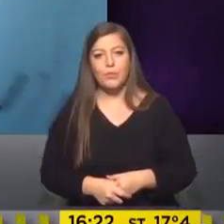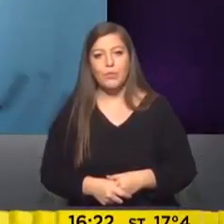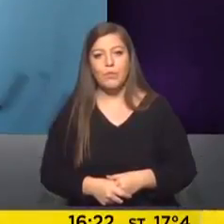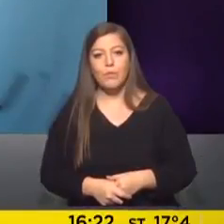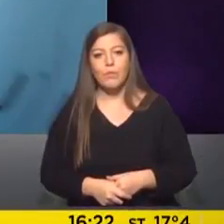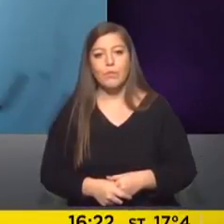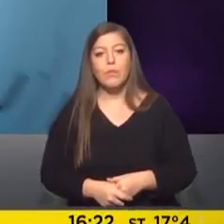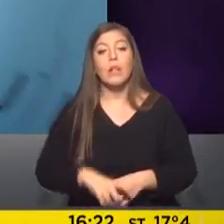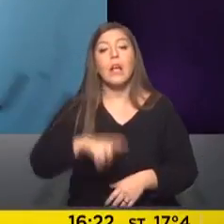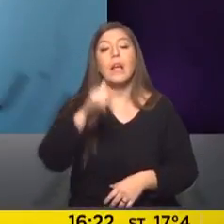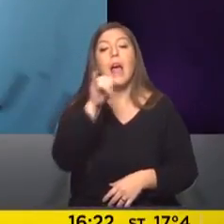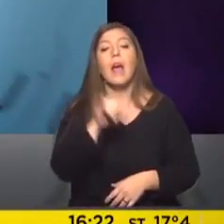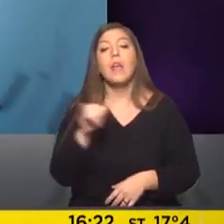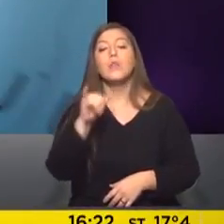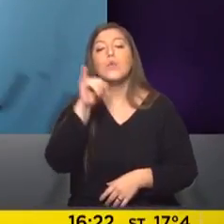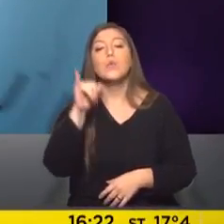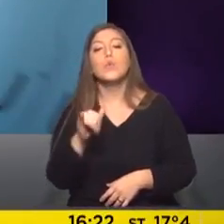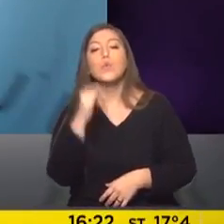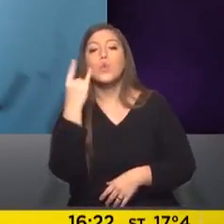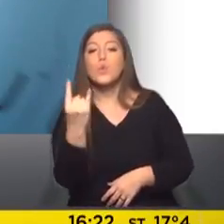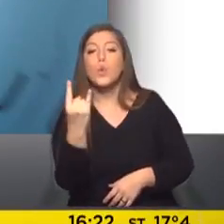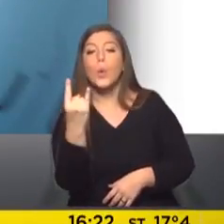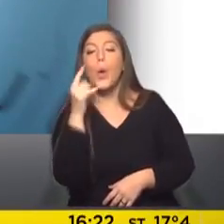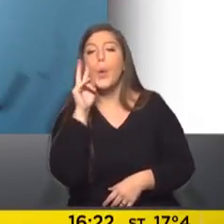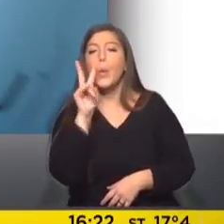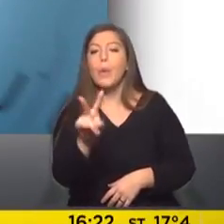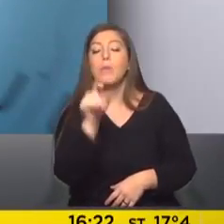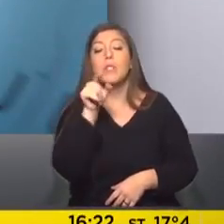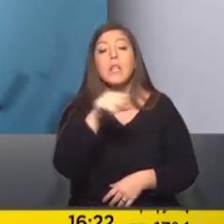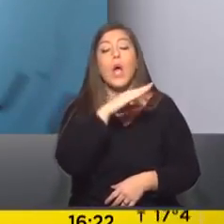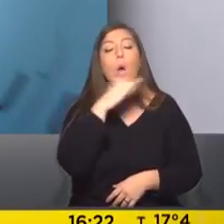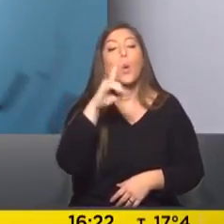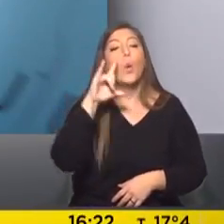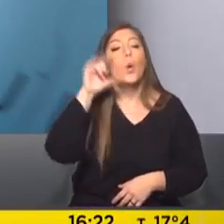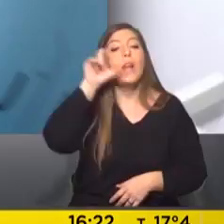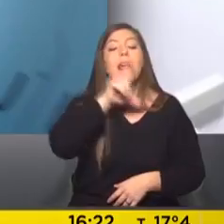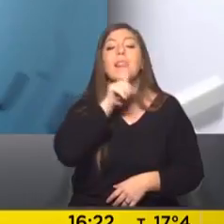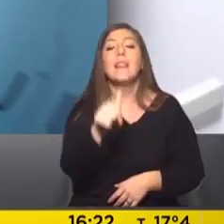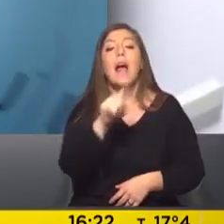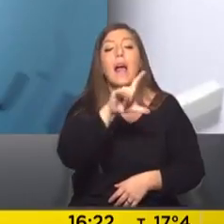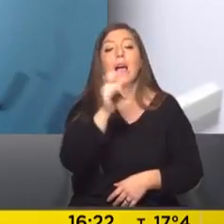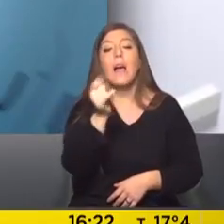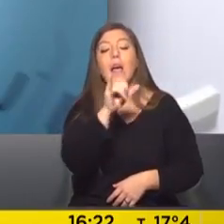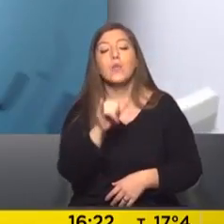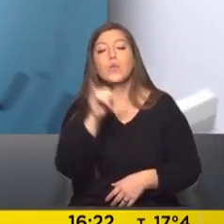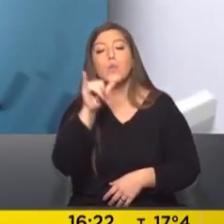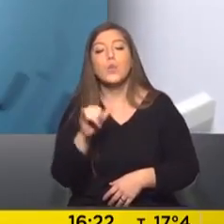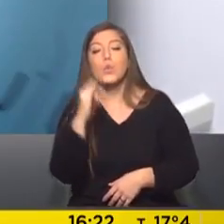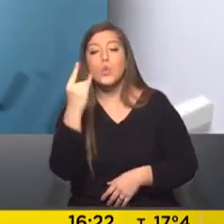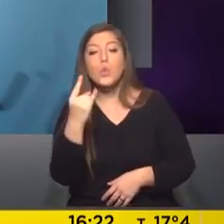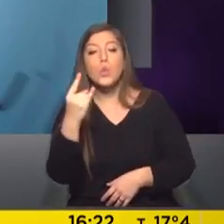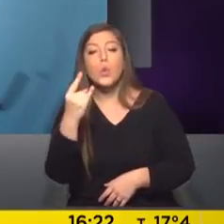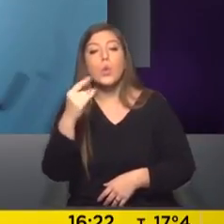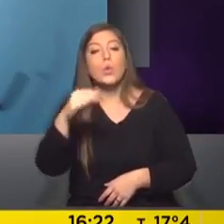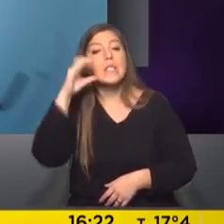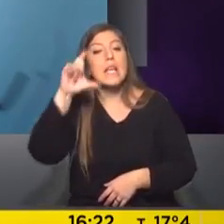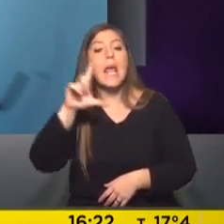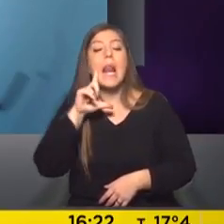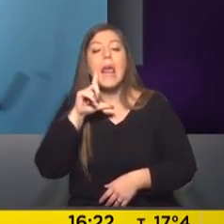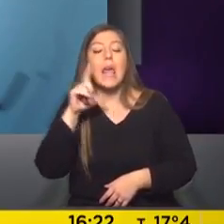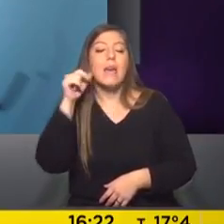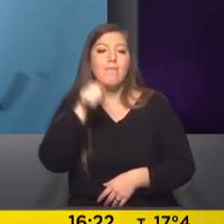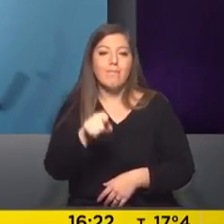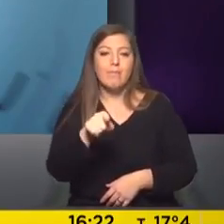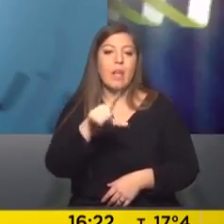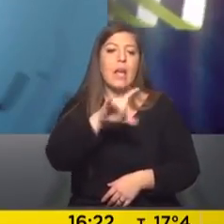Casu. Ahí la vemos. Ella es Julieta Casuccelli, conocida en el mundo como Casu, la jefa